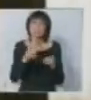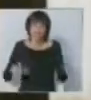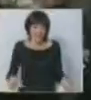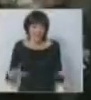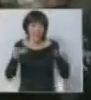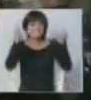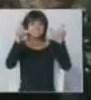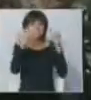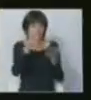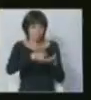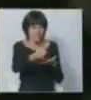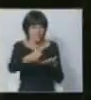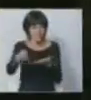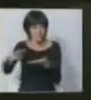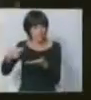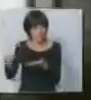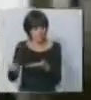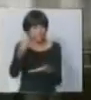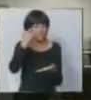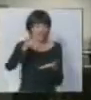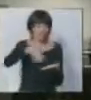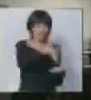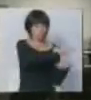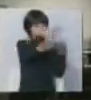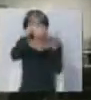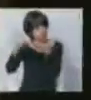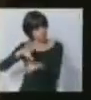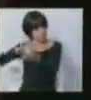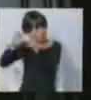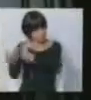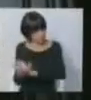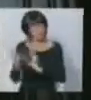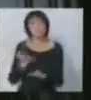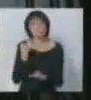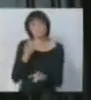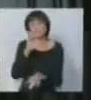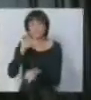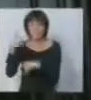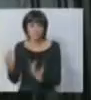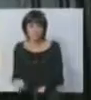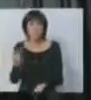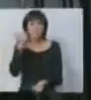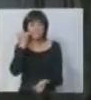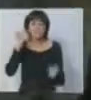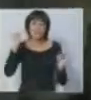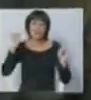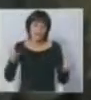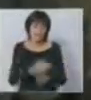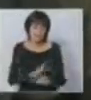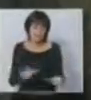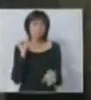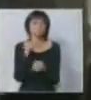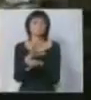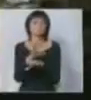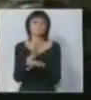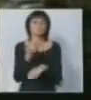fue adaptarla de la mano de los directores y convencer a Netflix de producirla, porque le sale más